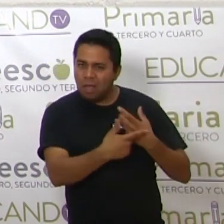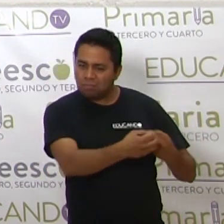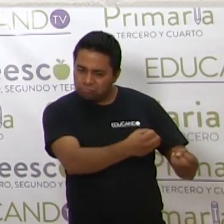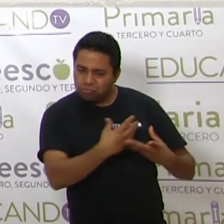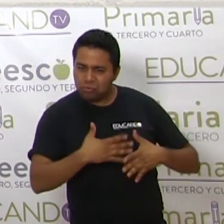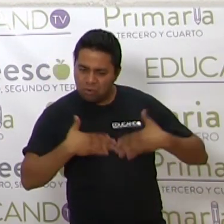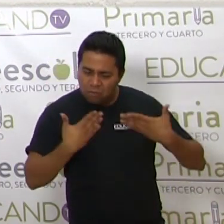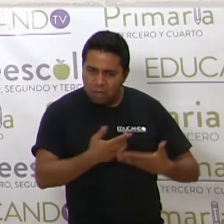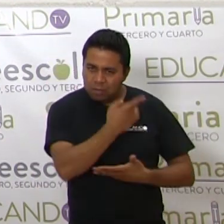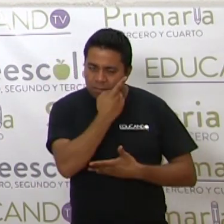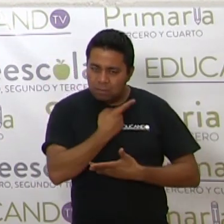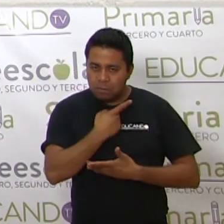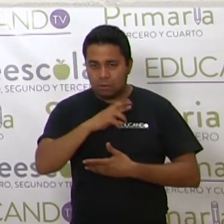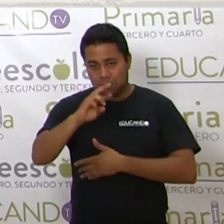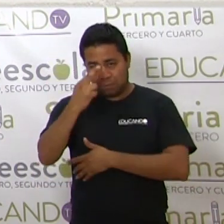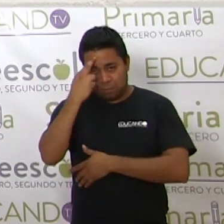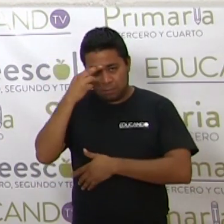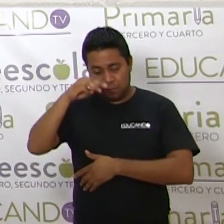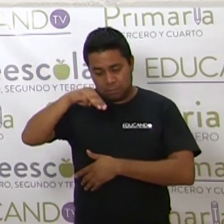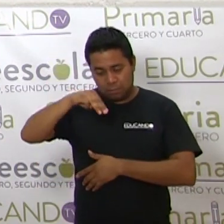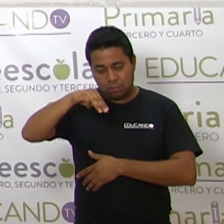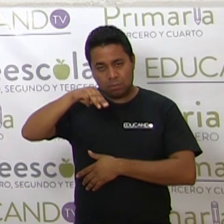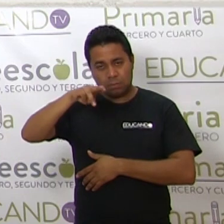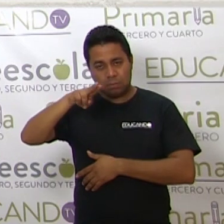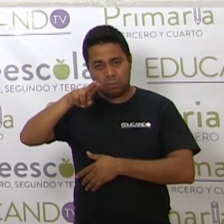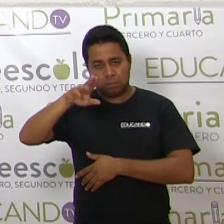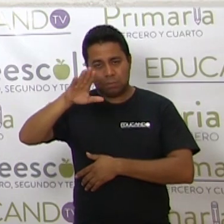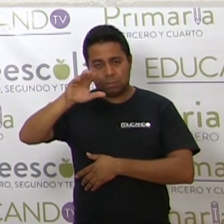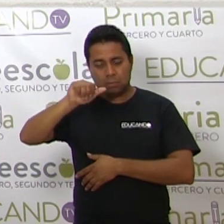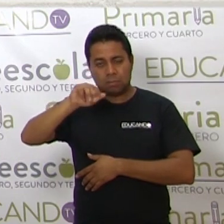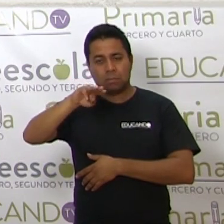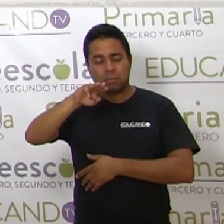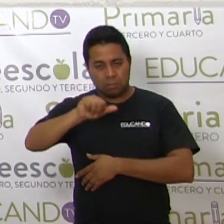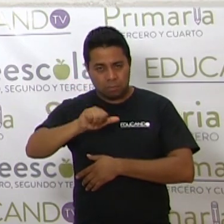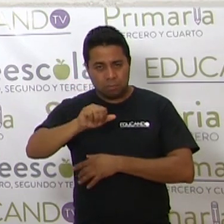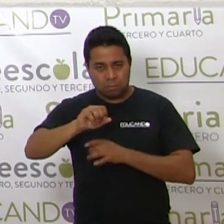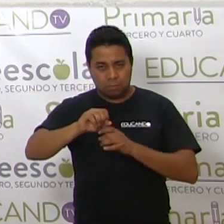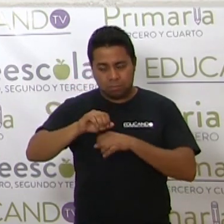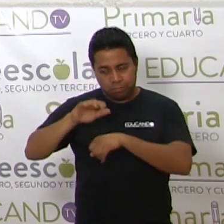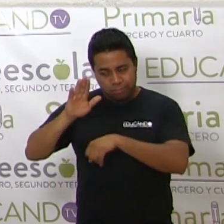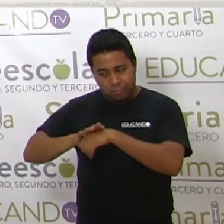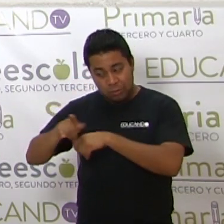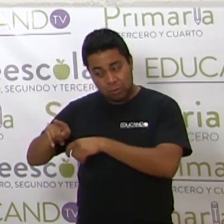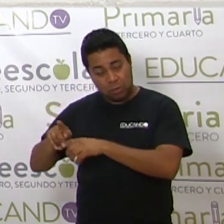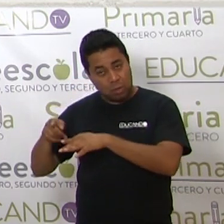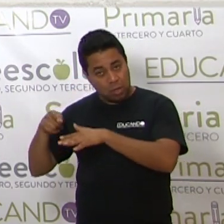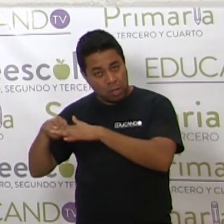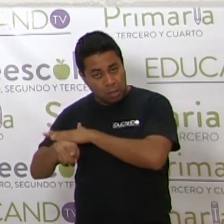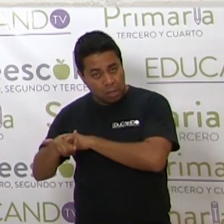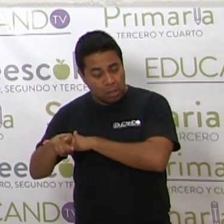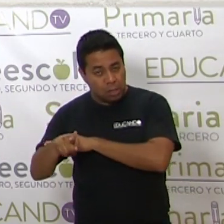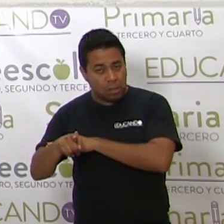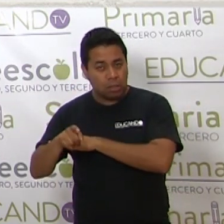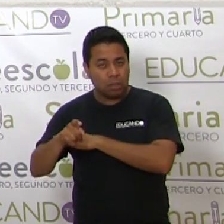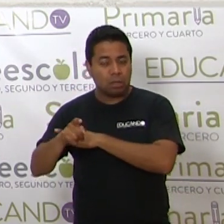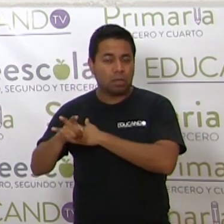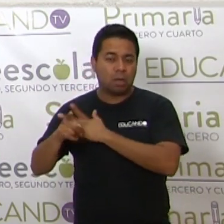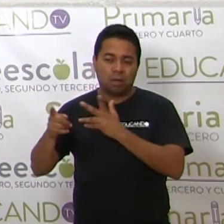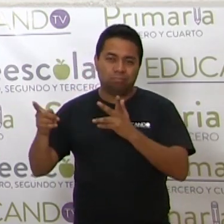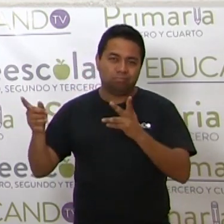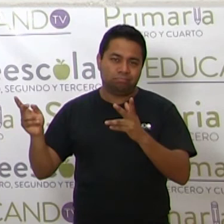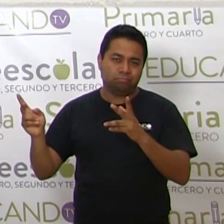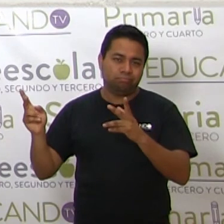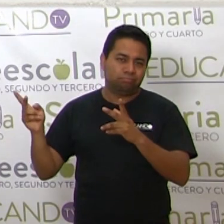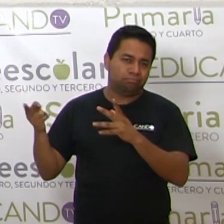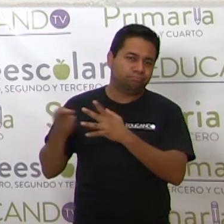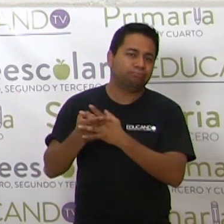acuérdense que la mucama le dijo que si decía algo de lo que había pasado la matada